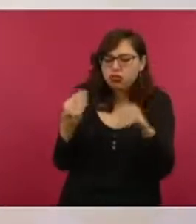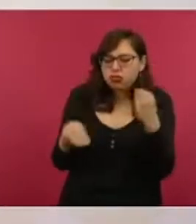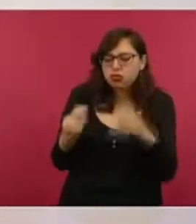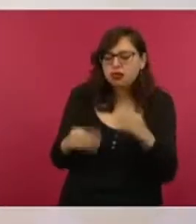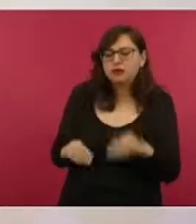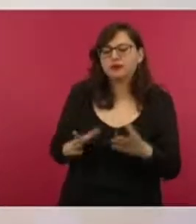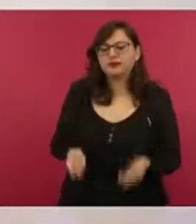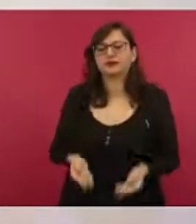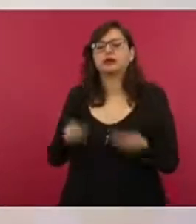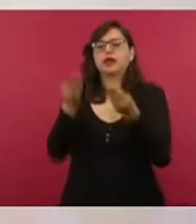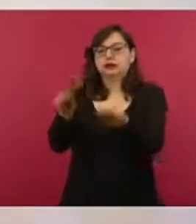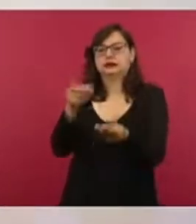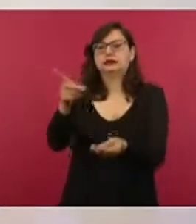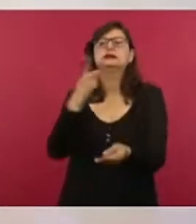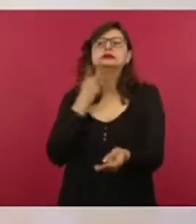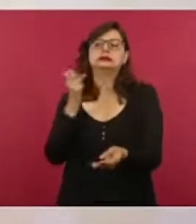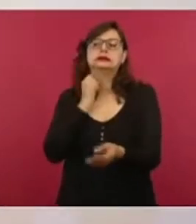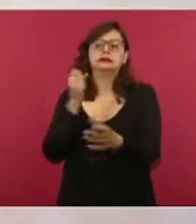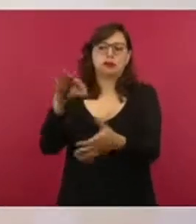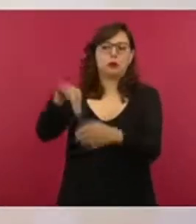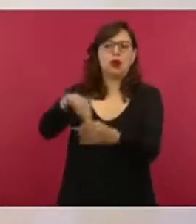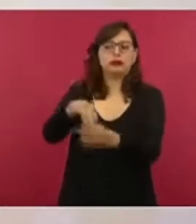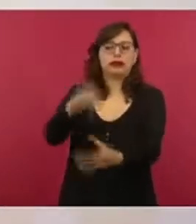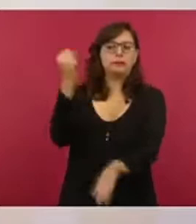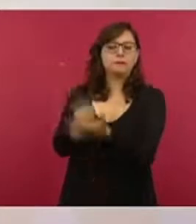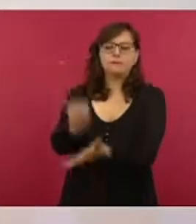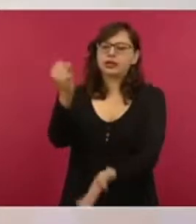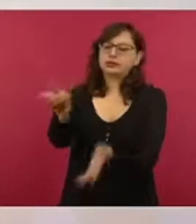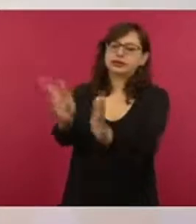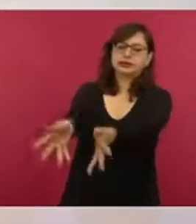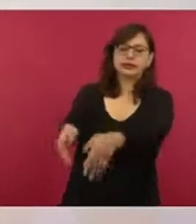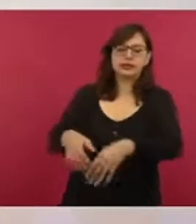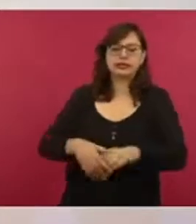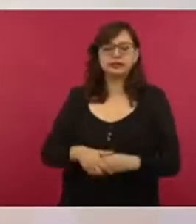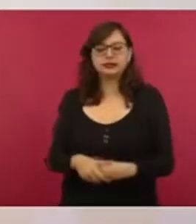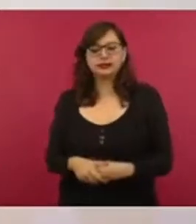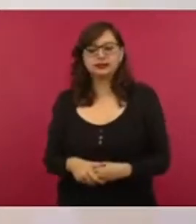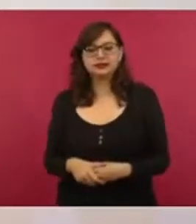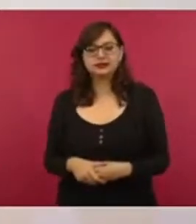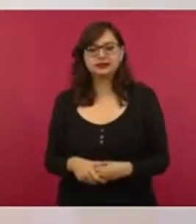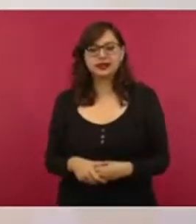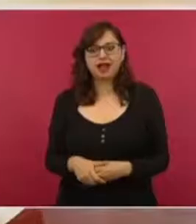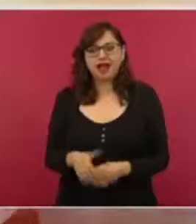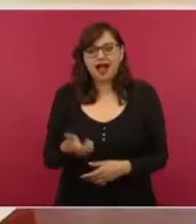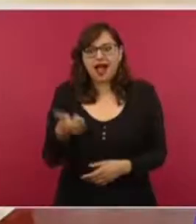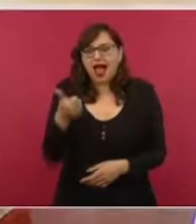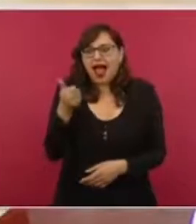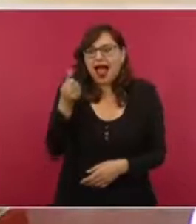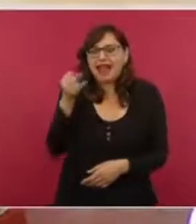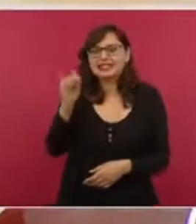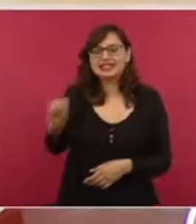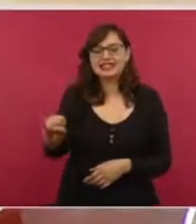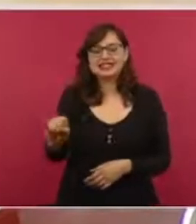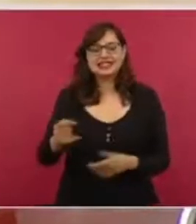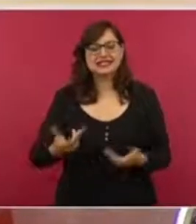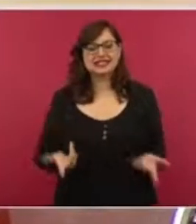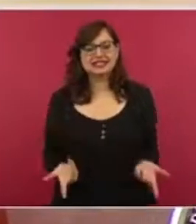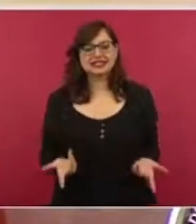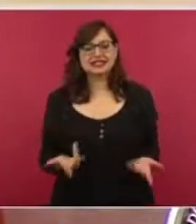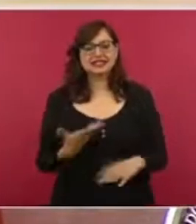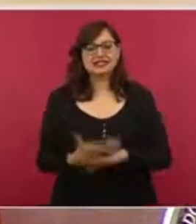Tomaron el poder legislativo, las empresas en ese entonces, y sus abogados